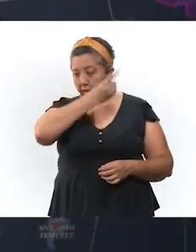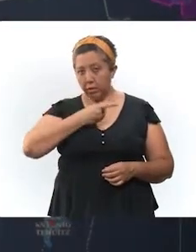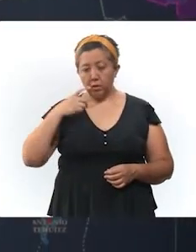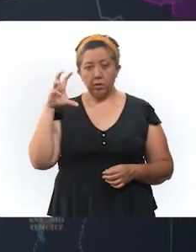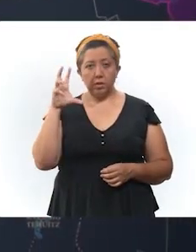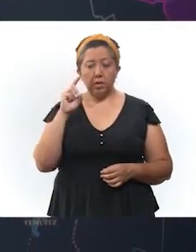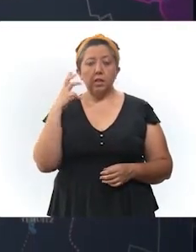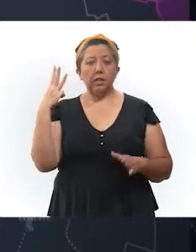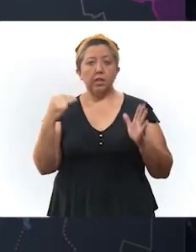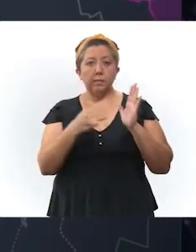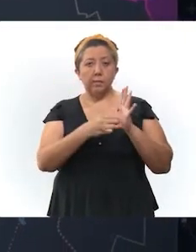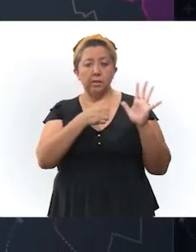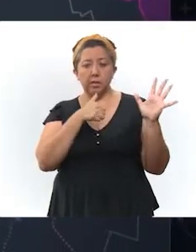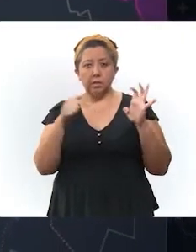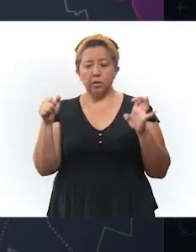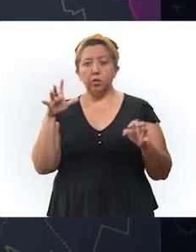diagnosticado